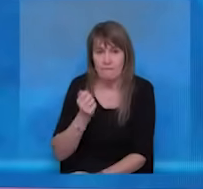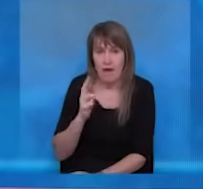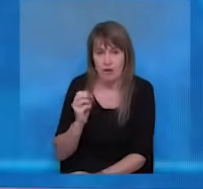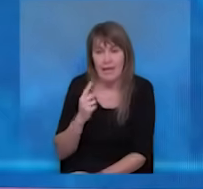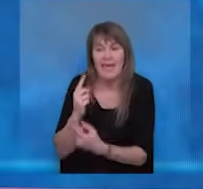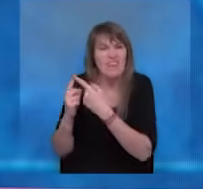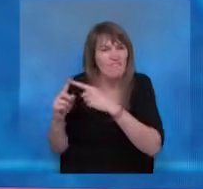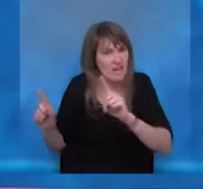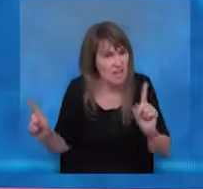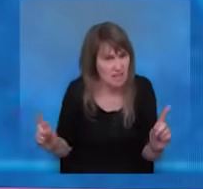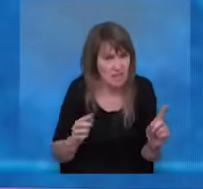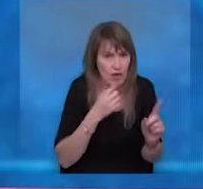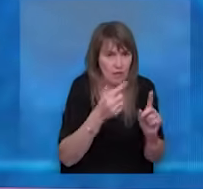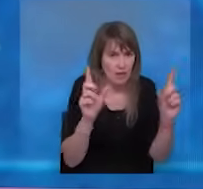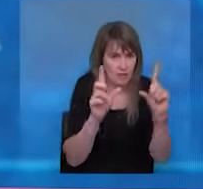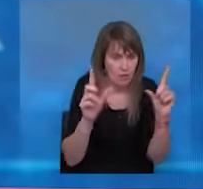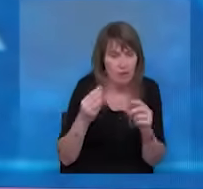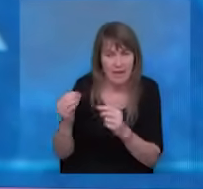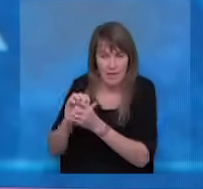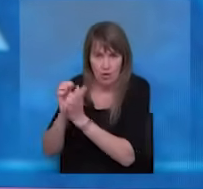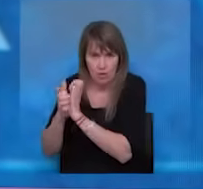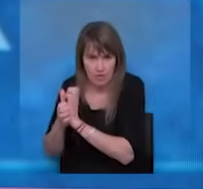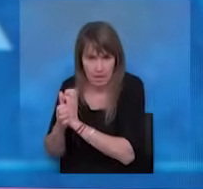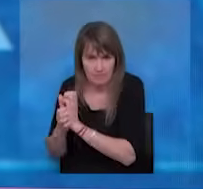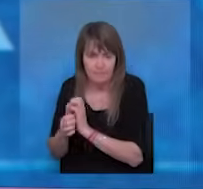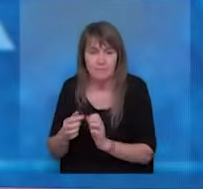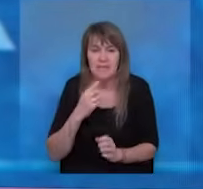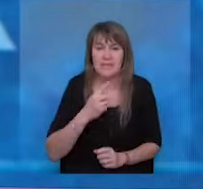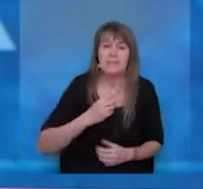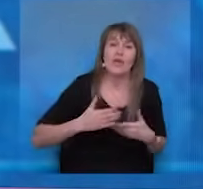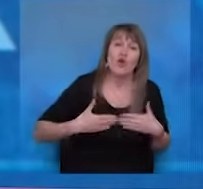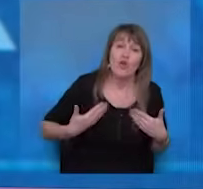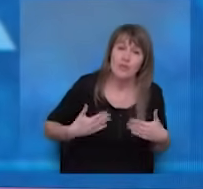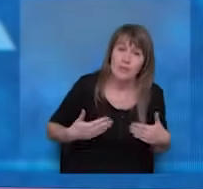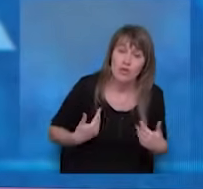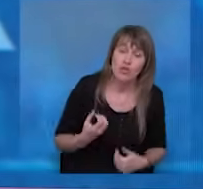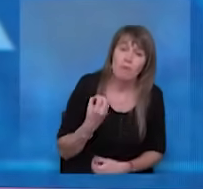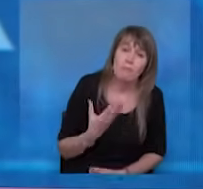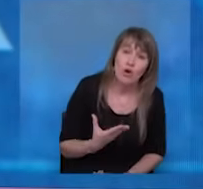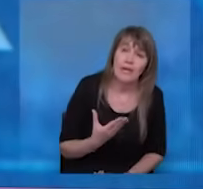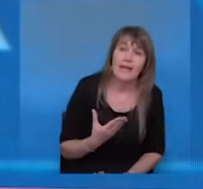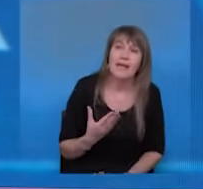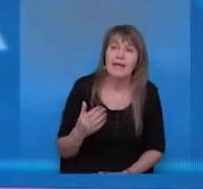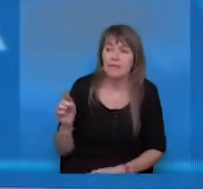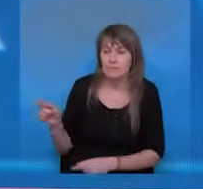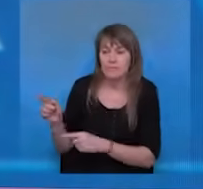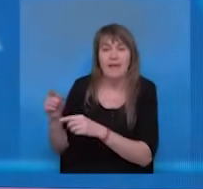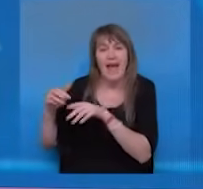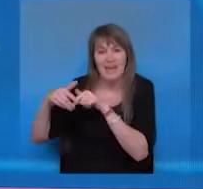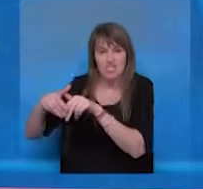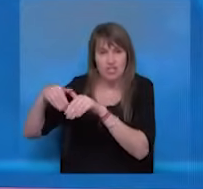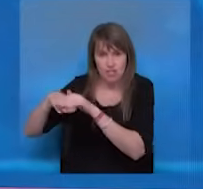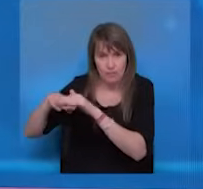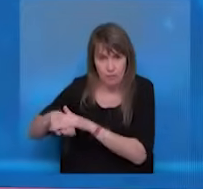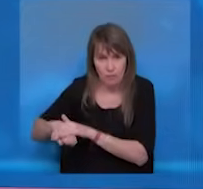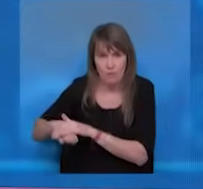diferente Eso no quedó quedó contento Porque teóricamente la fiscal gione había archivado algunas